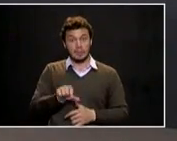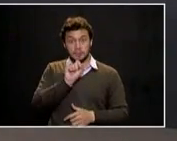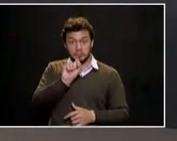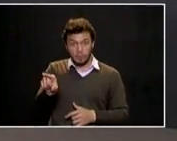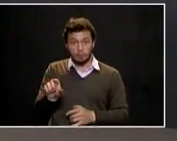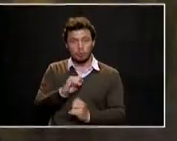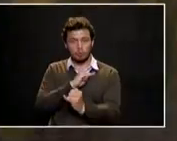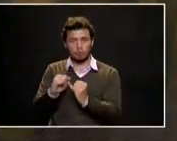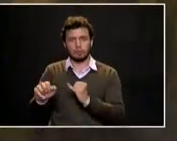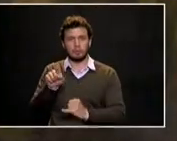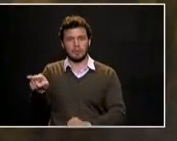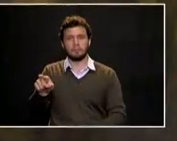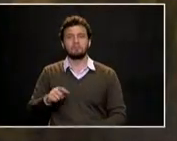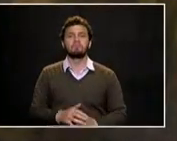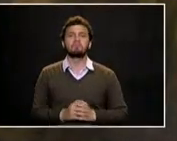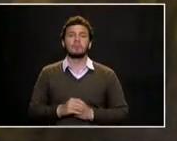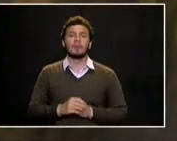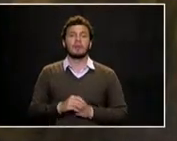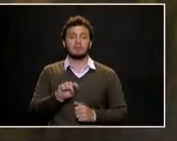Gómez.